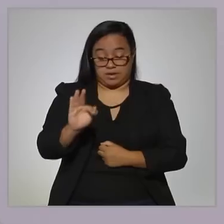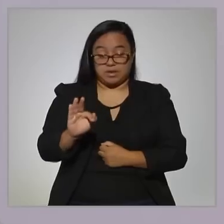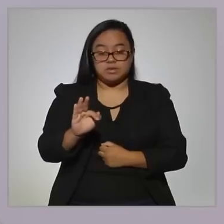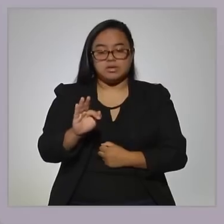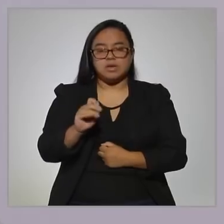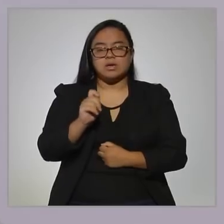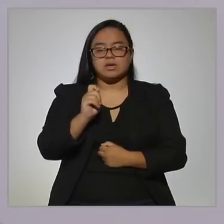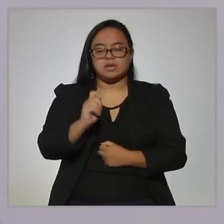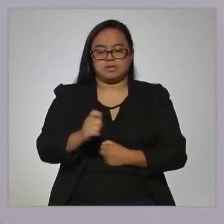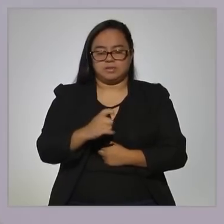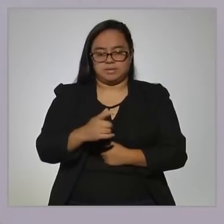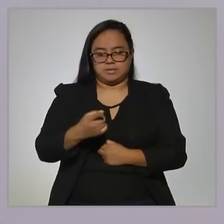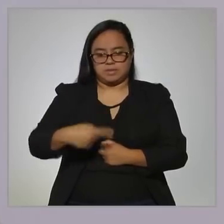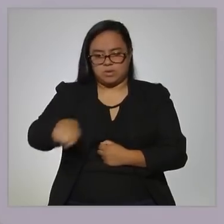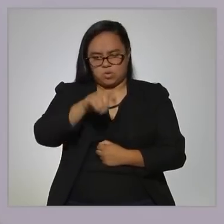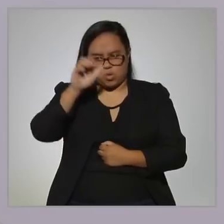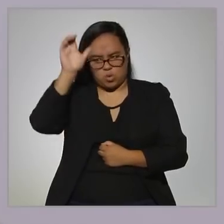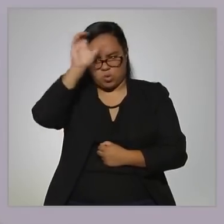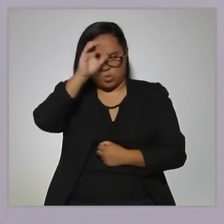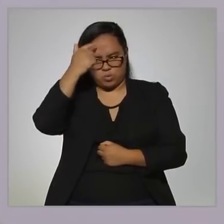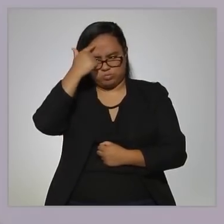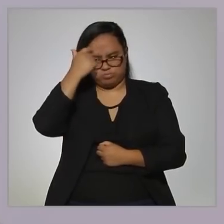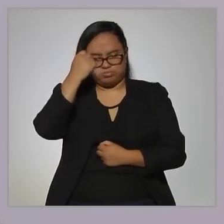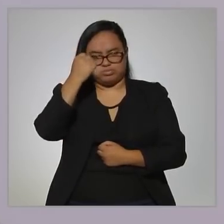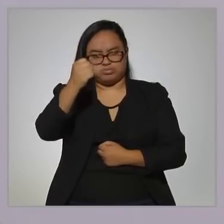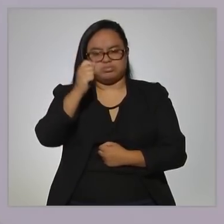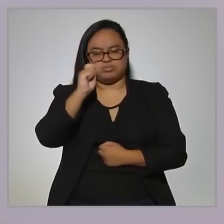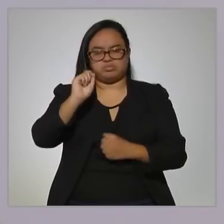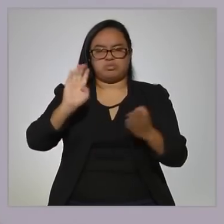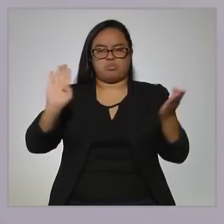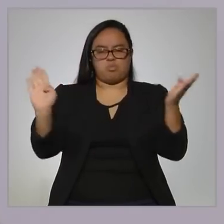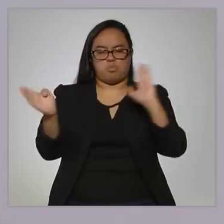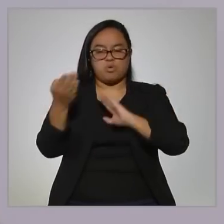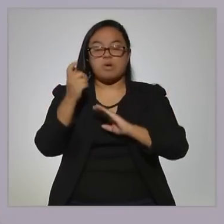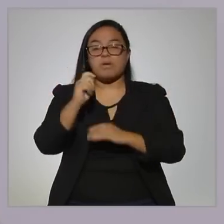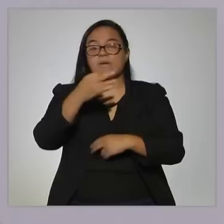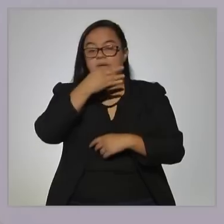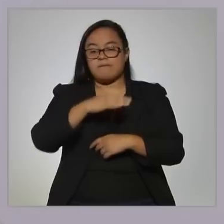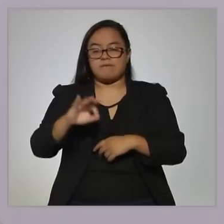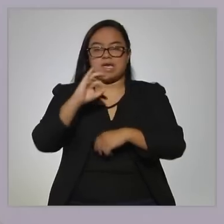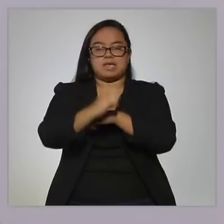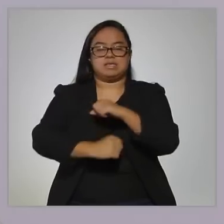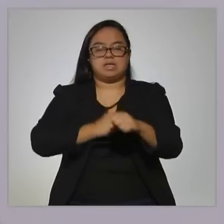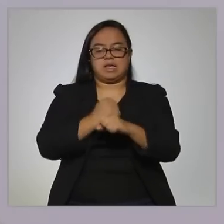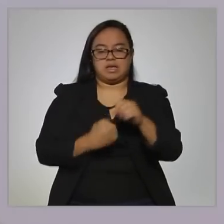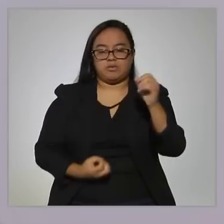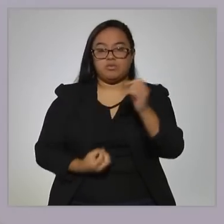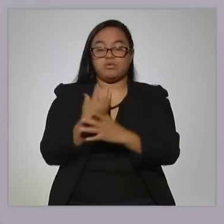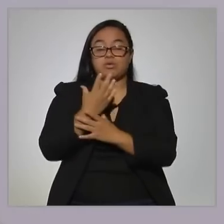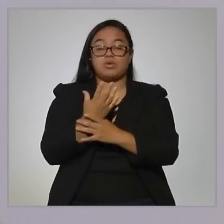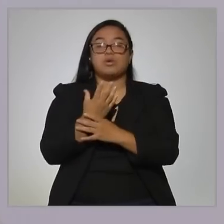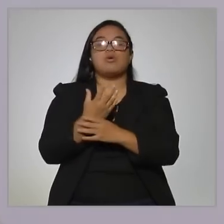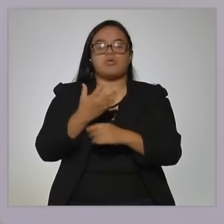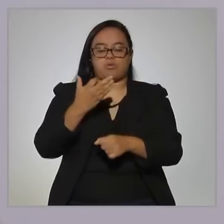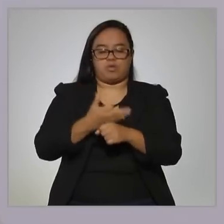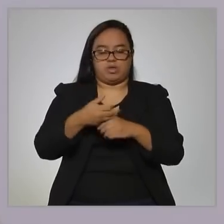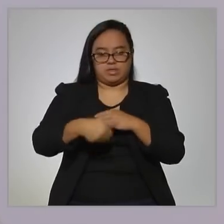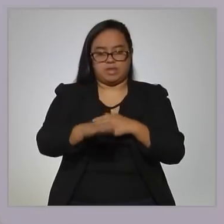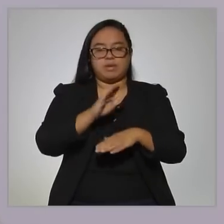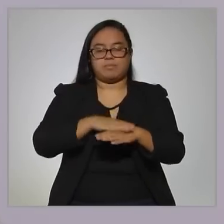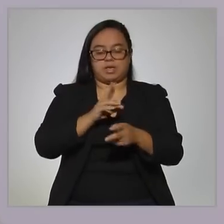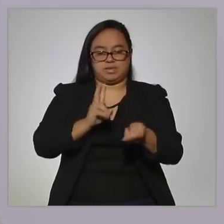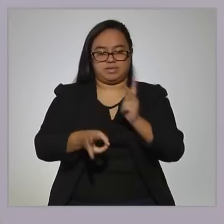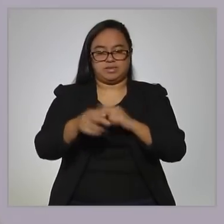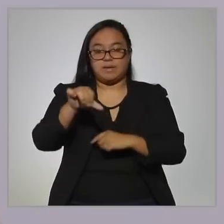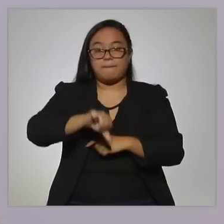un enorme arraigo en las culturas prácticamente de todo el mundo, la celebración del Año Nuevo, del que vamos a estar hablando el